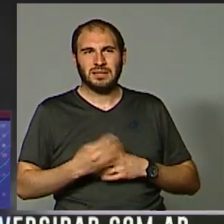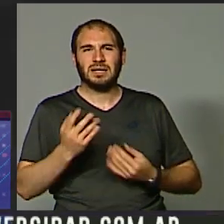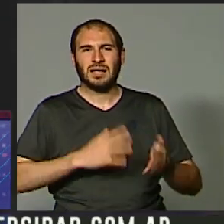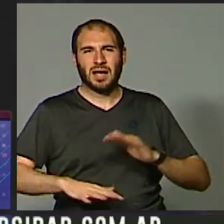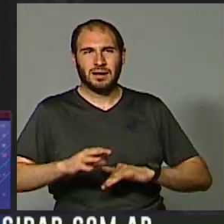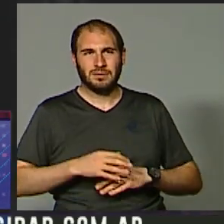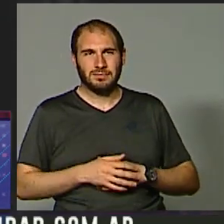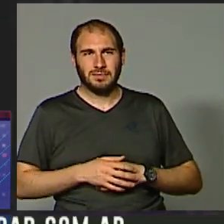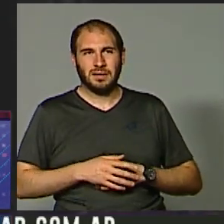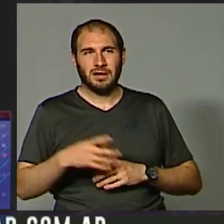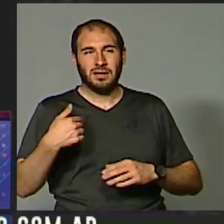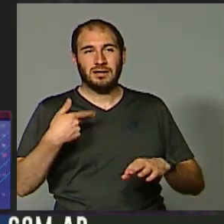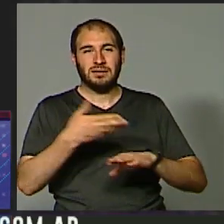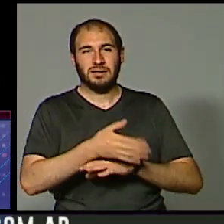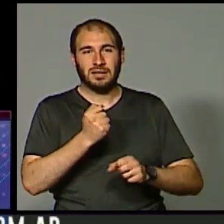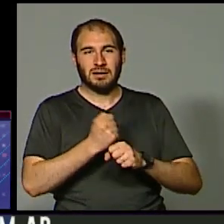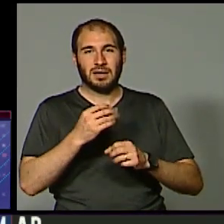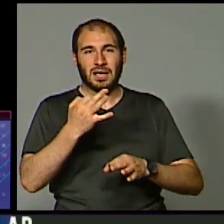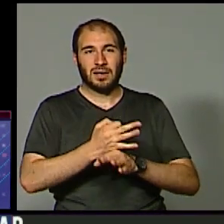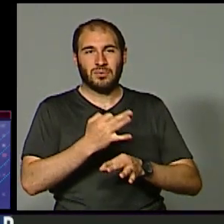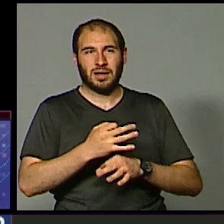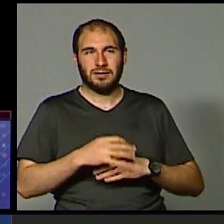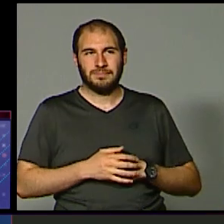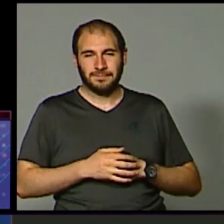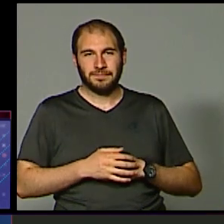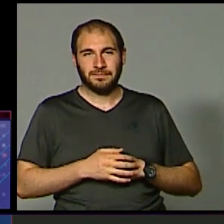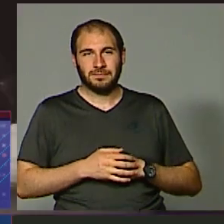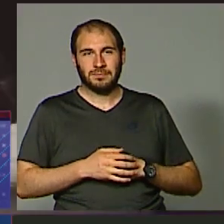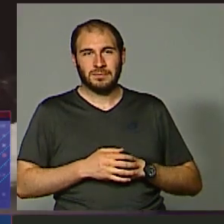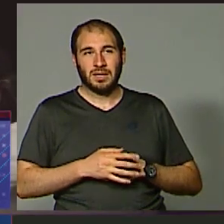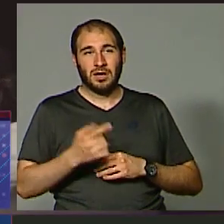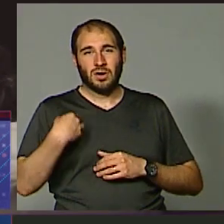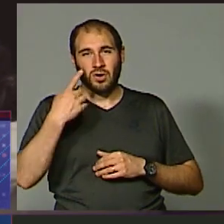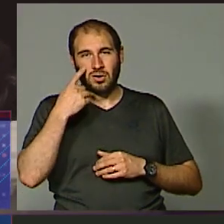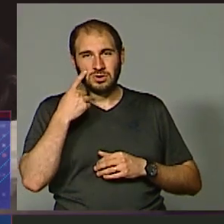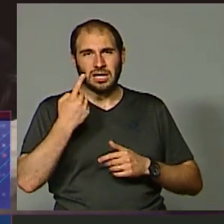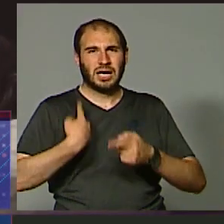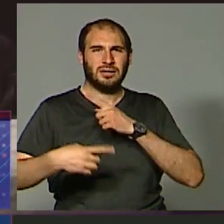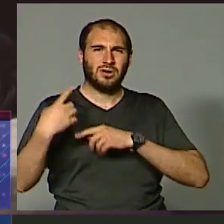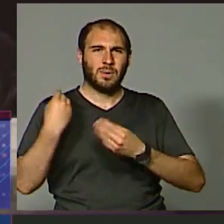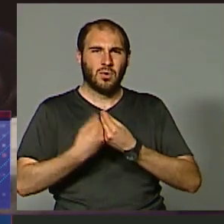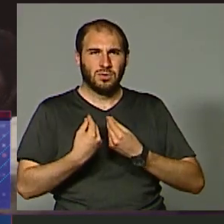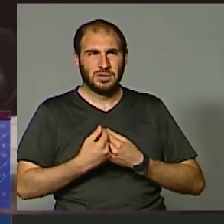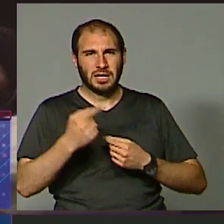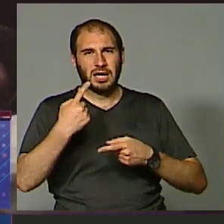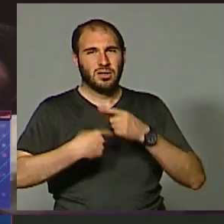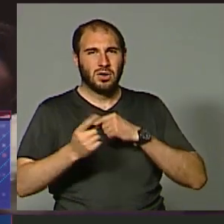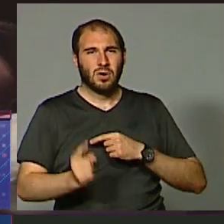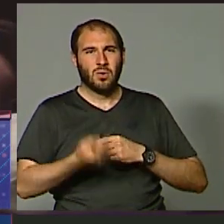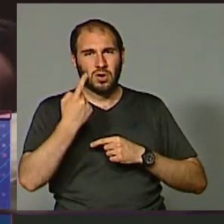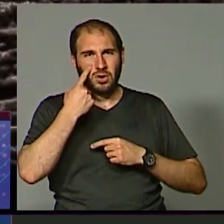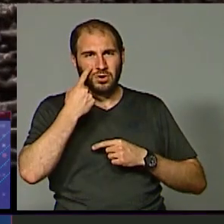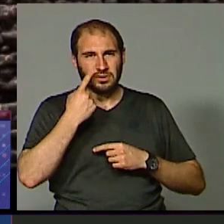Y entré a trabajar a una escuela donde conocí muchísimas historias y una de las historias que